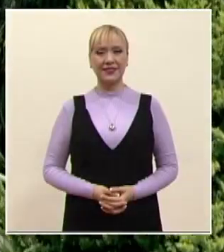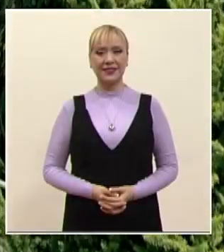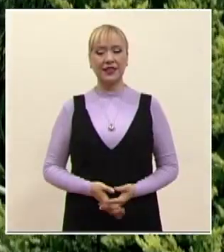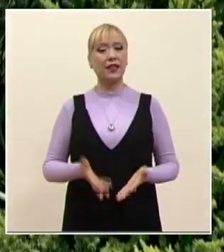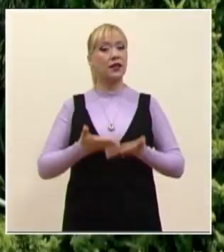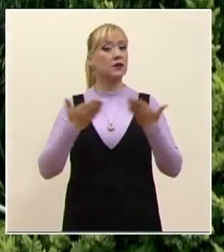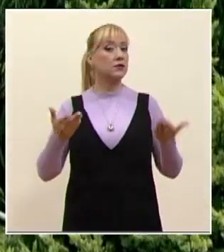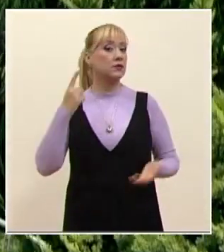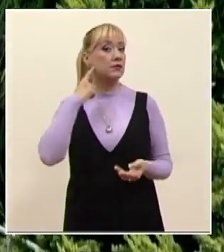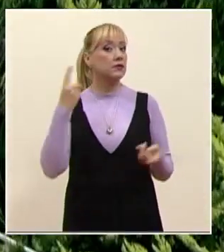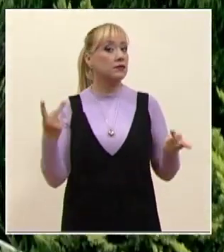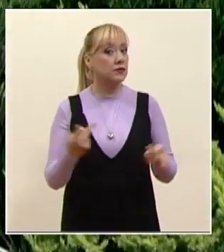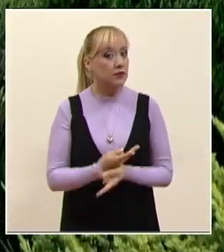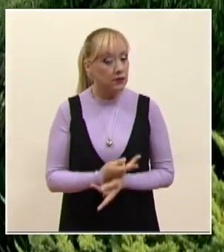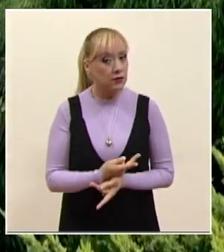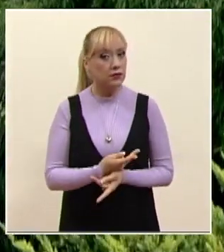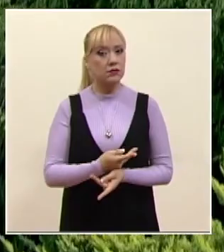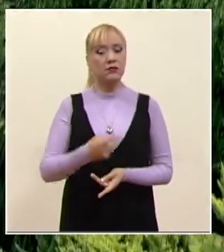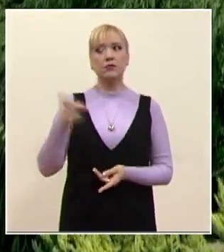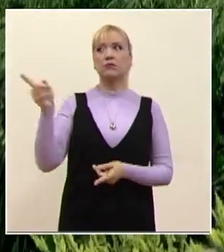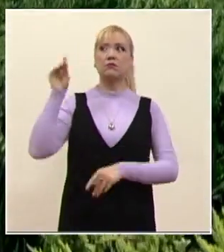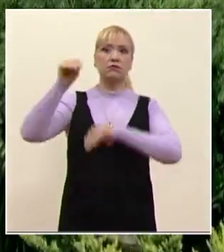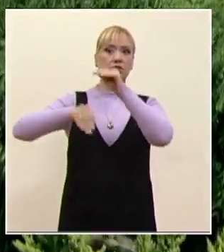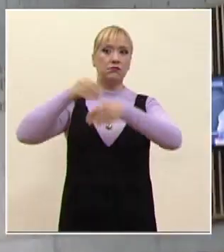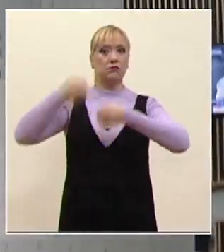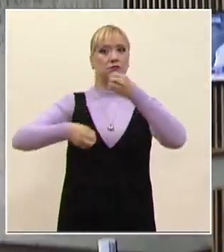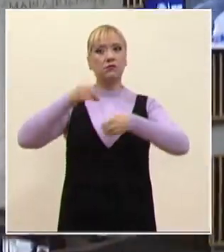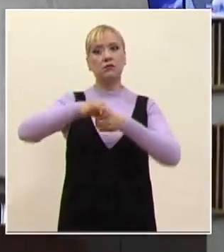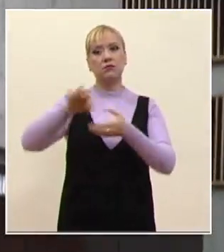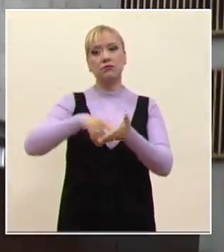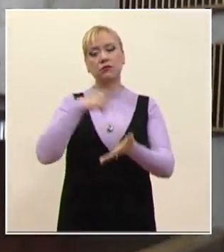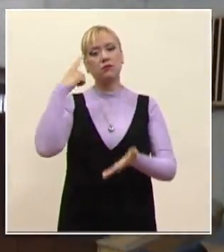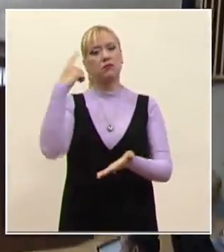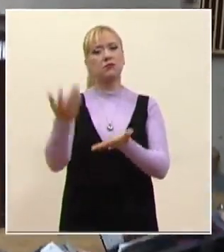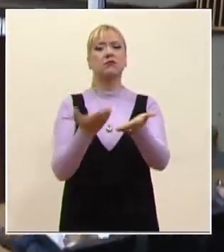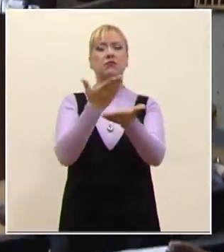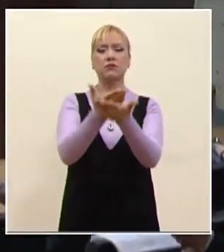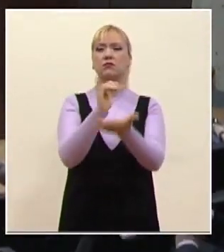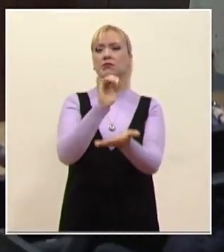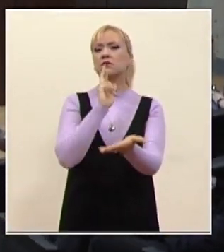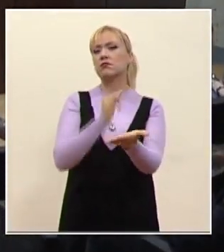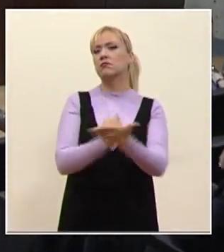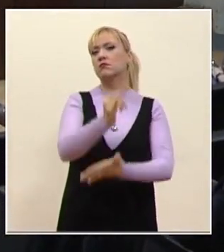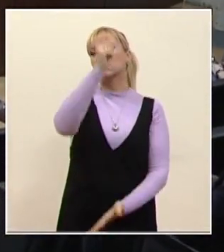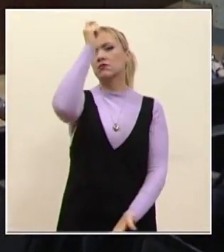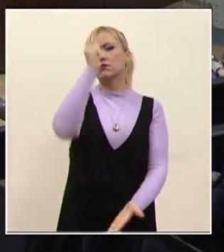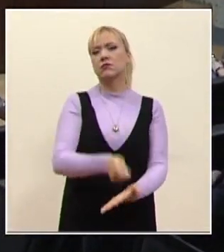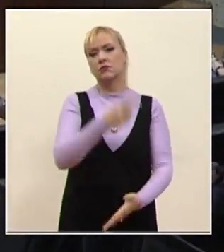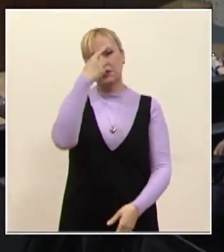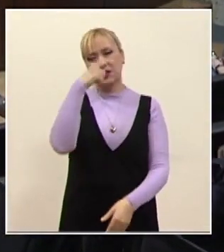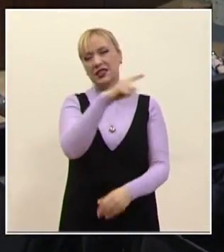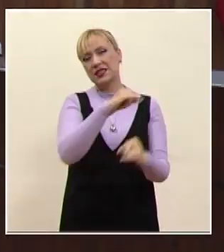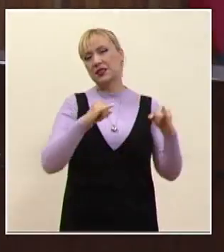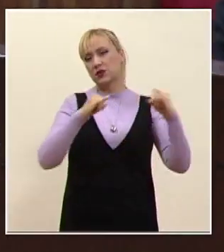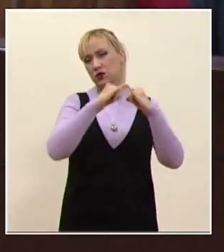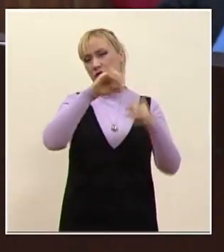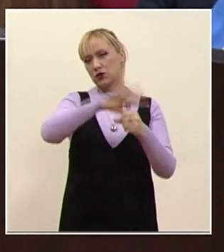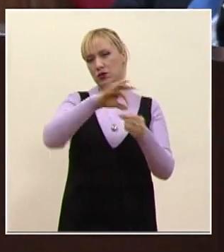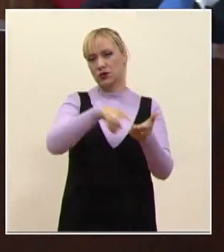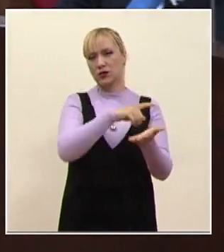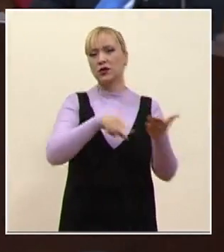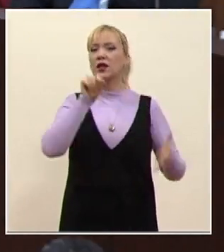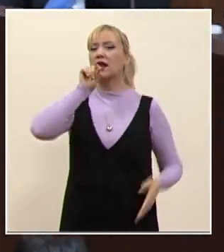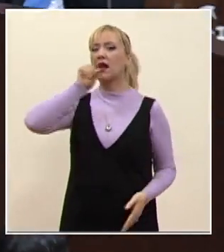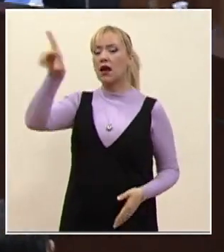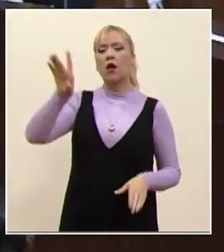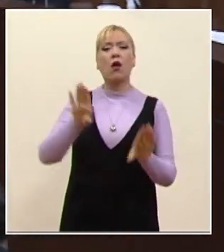Al regresar, proyecto del Tribunal Electoral propone confirmar fallo que permite al Instituto Electoral de Jalisco